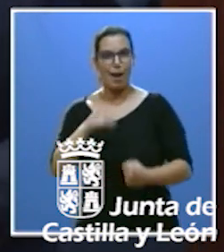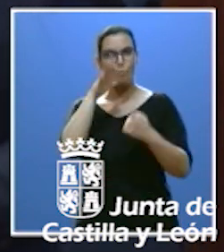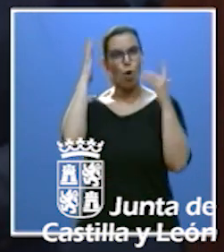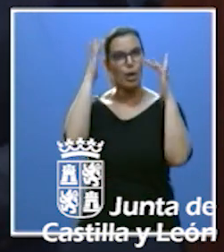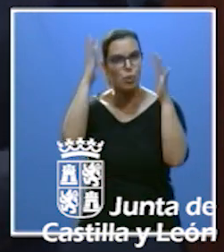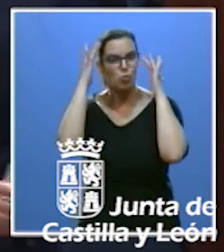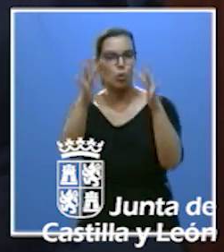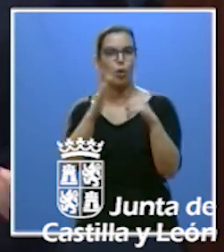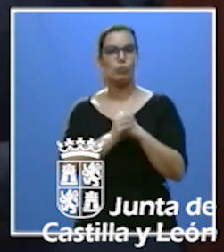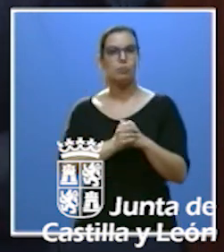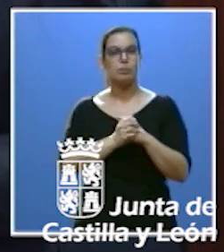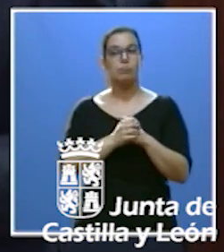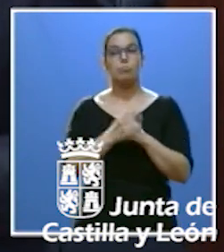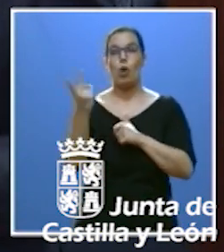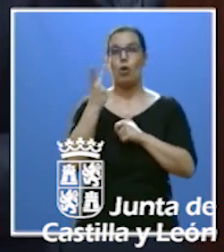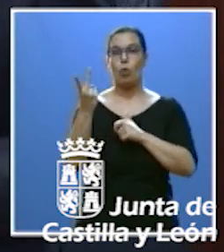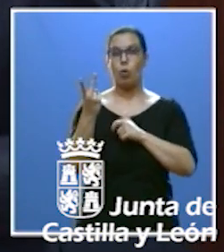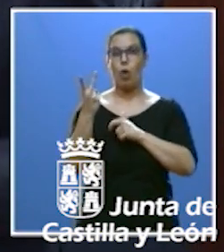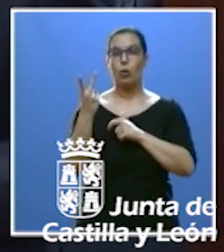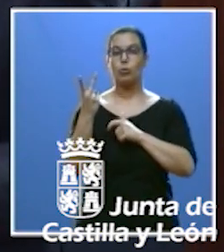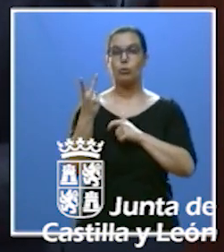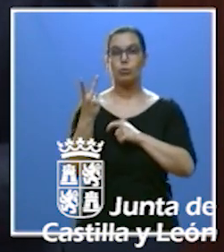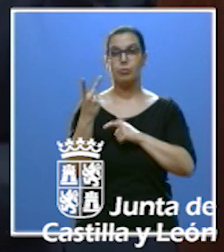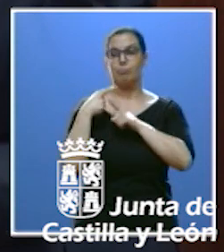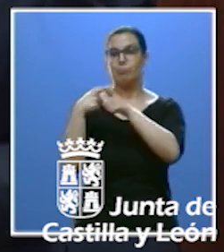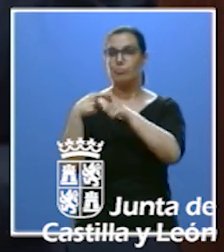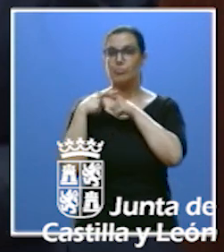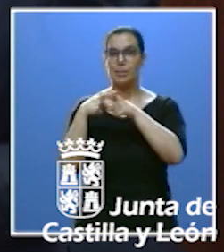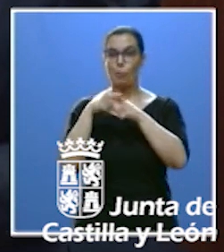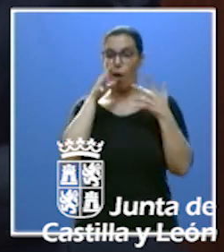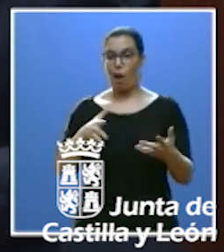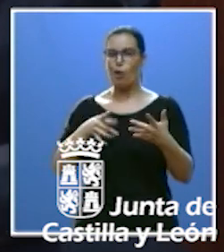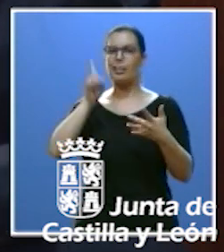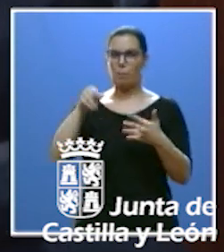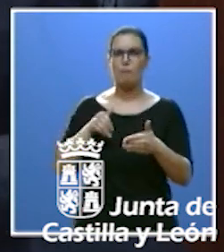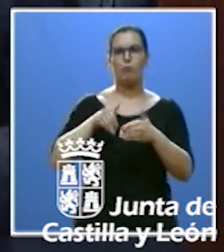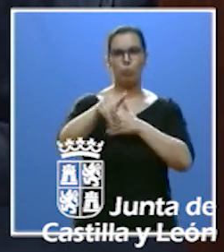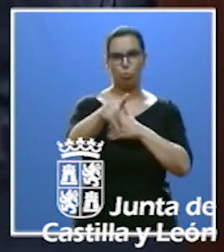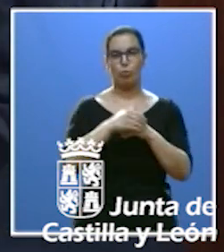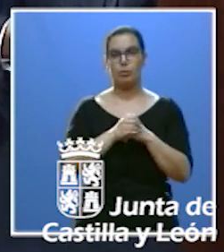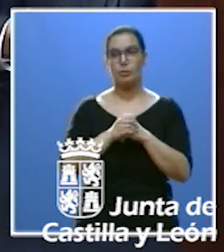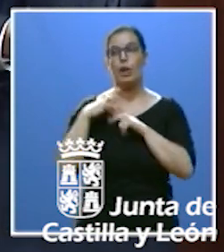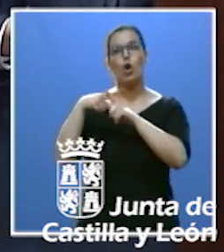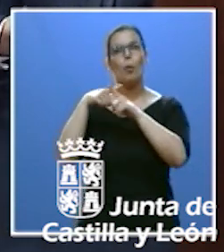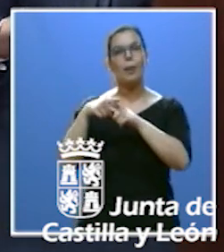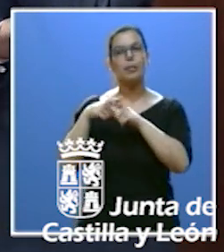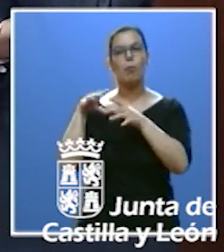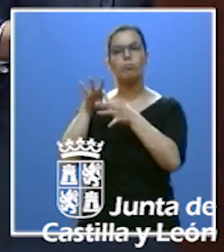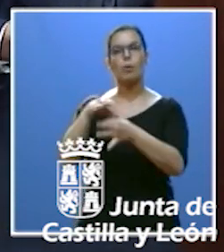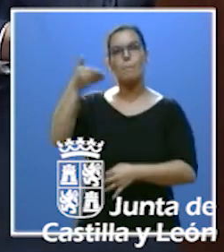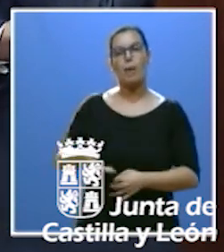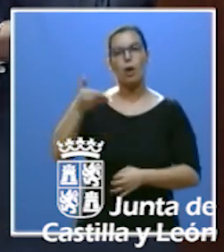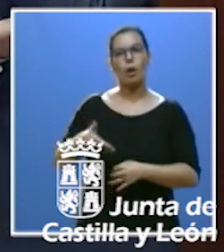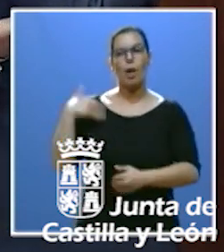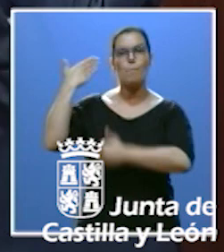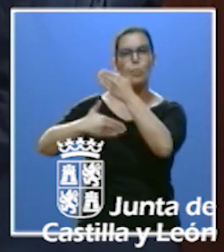ilusión. Compartimos presente y mucho futuro. Lo compartimos desde unos valores de progreso y